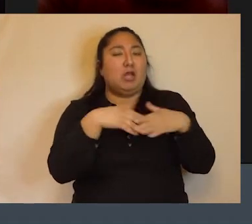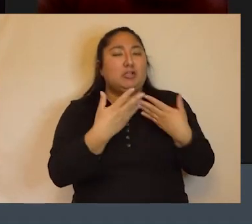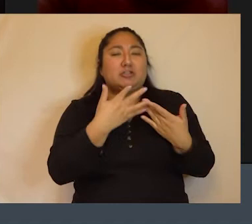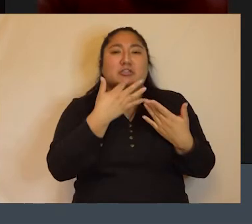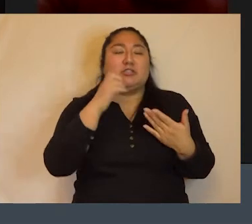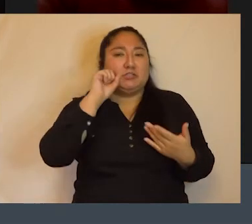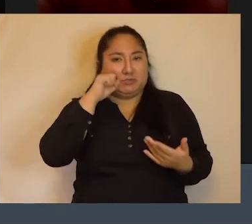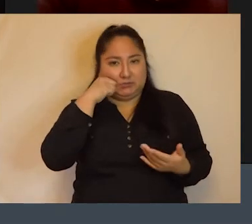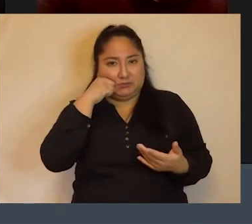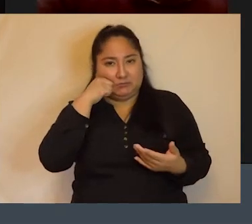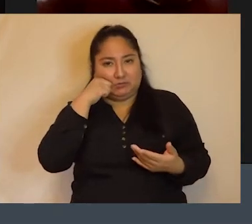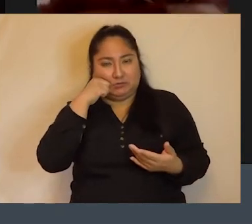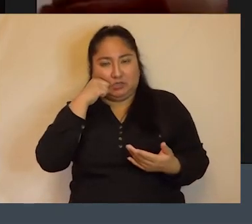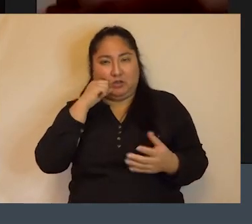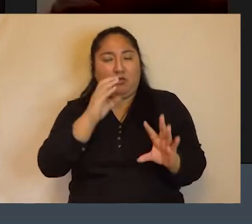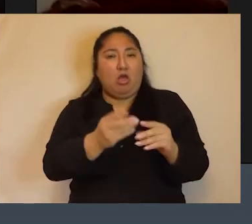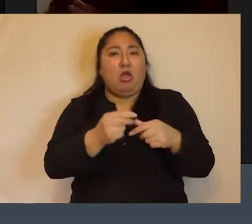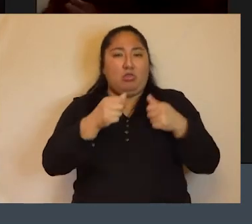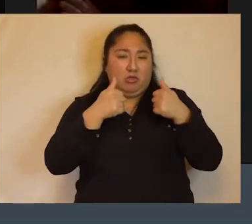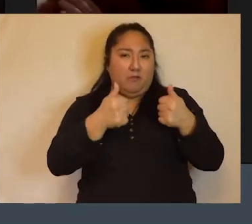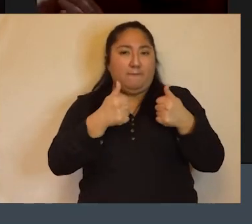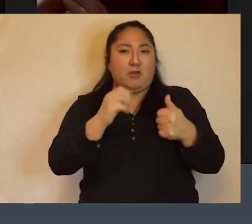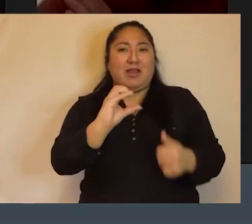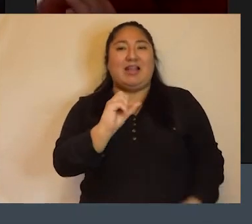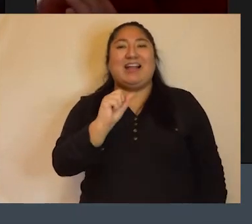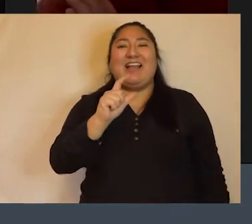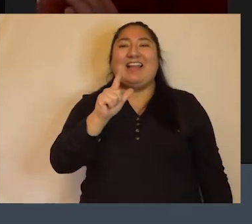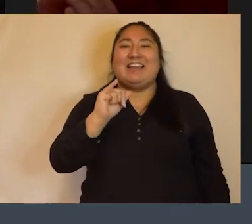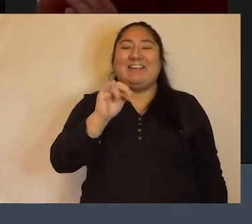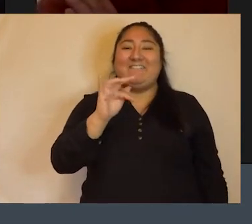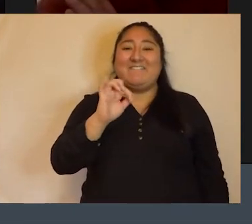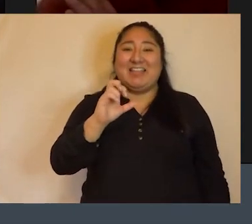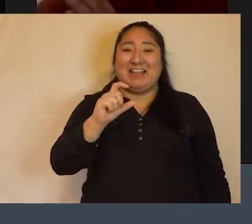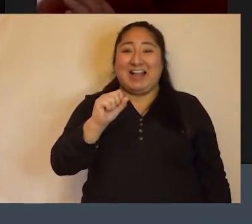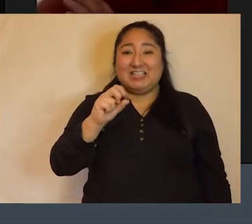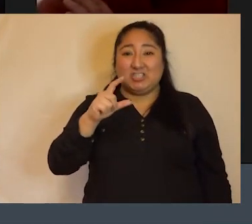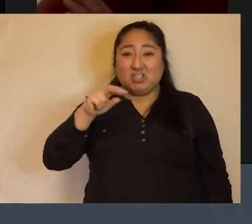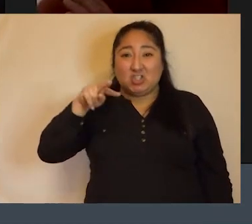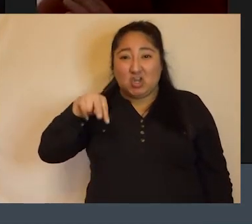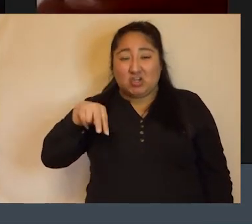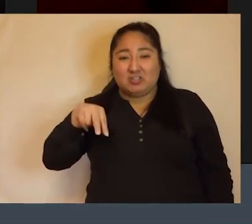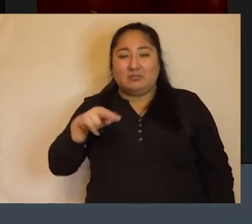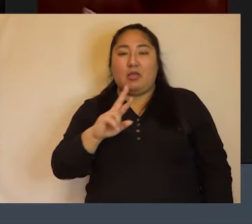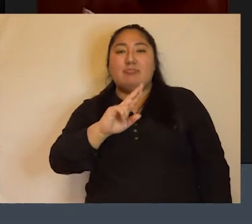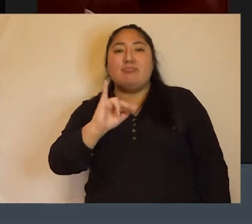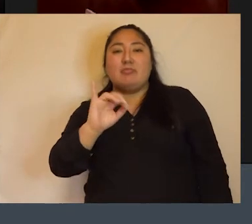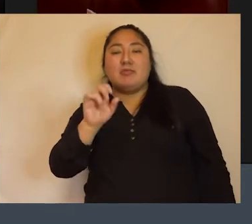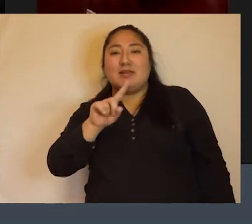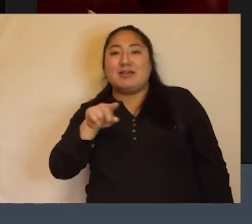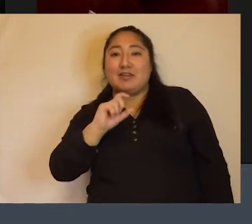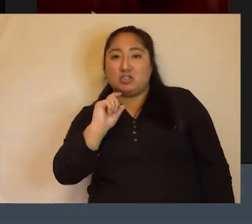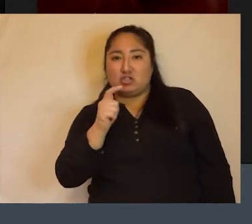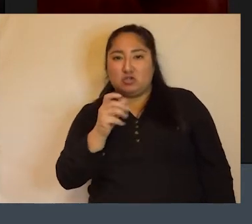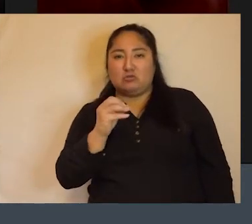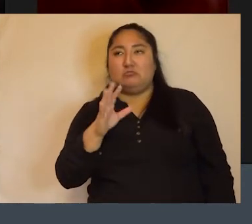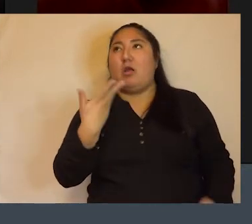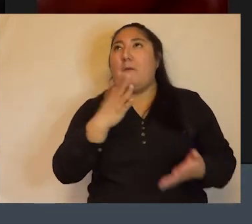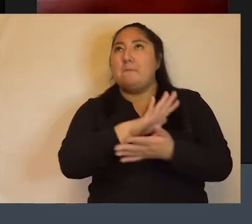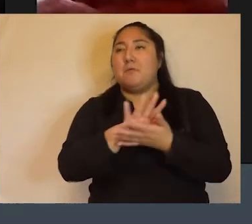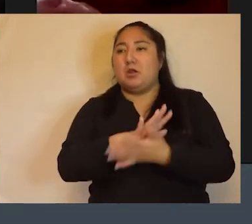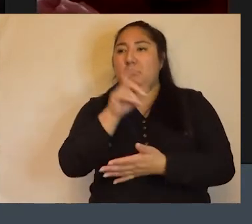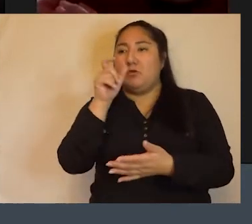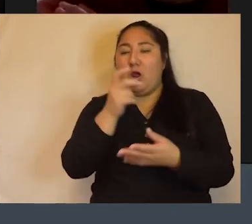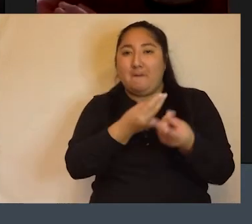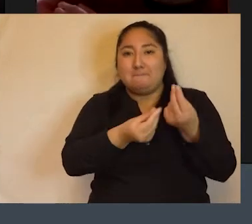riesgo. Entonces, ¿qué significa que sean de muy buena calificación de riesgo? Que cuando los mercados entran en una situación de crisis,